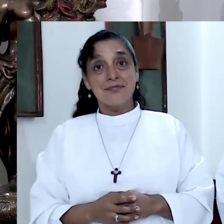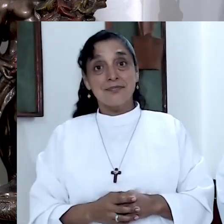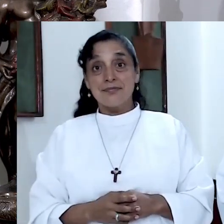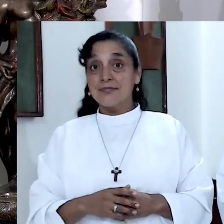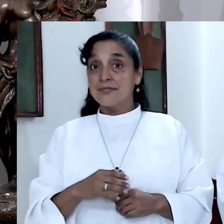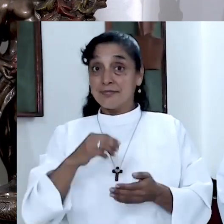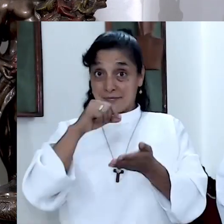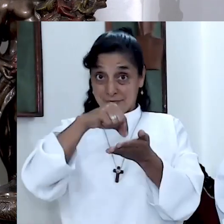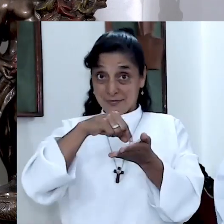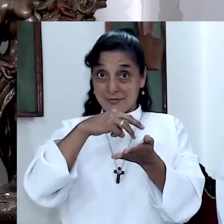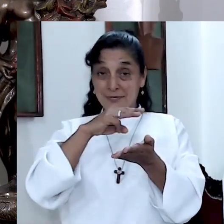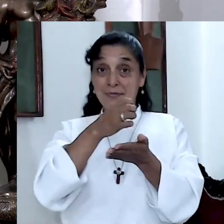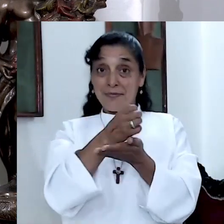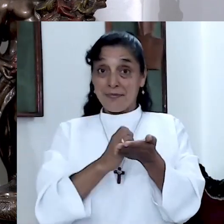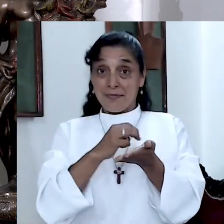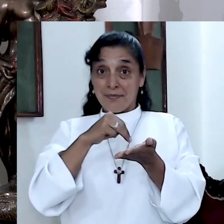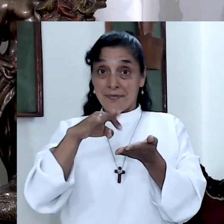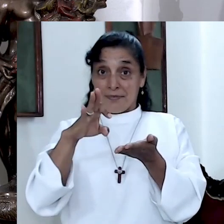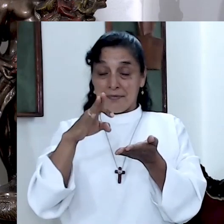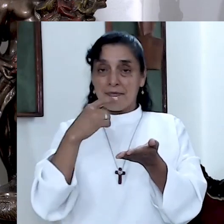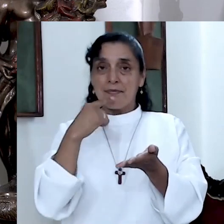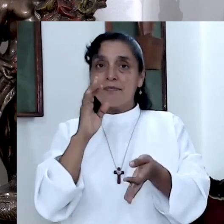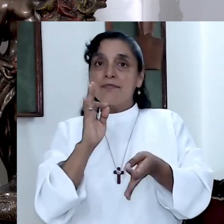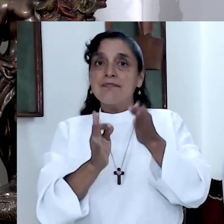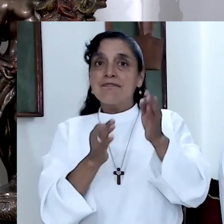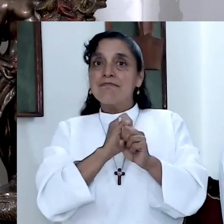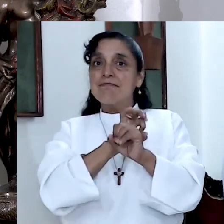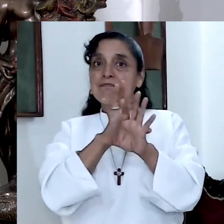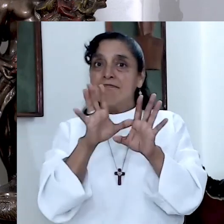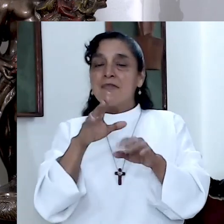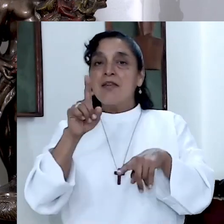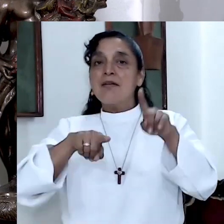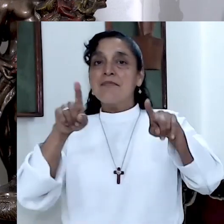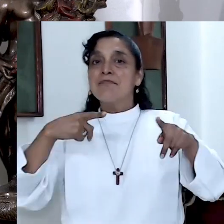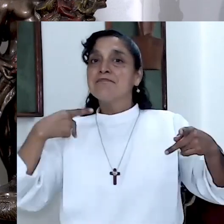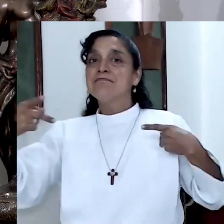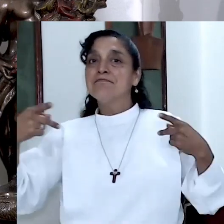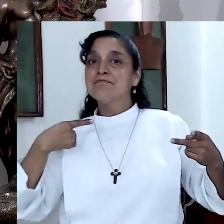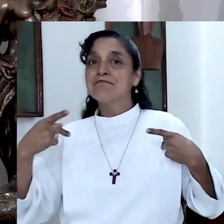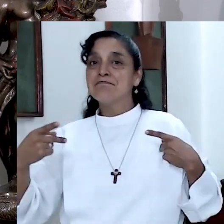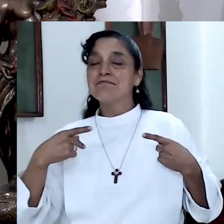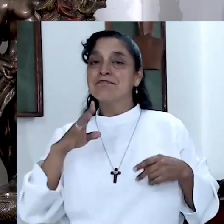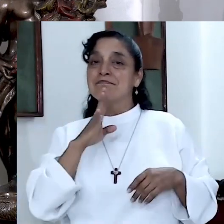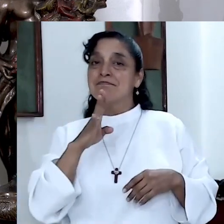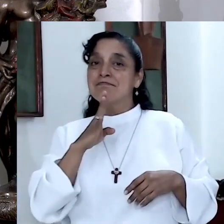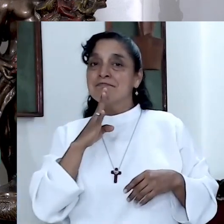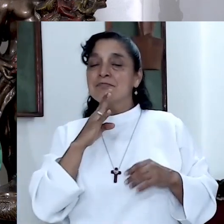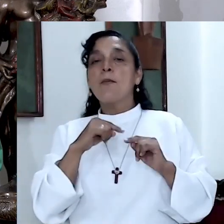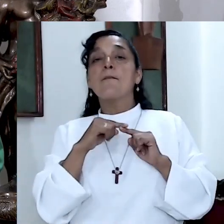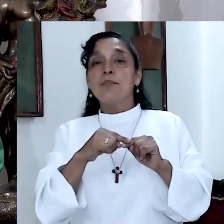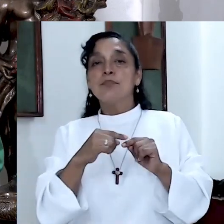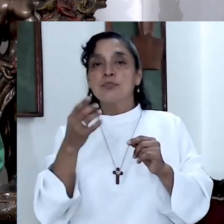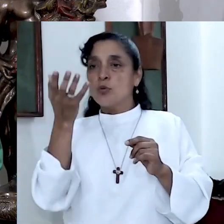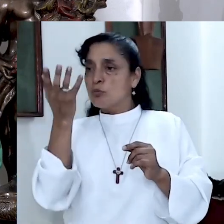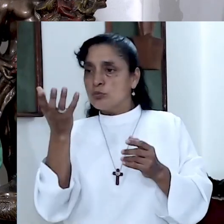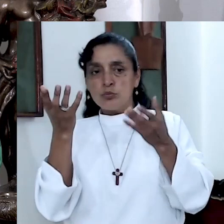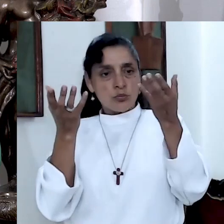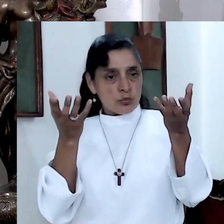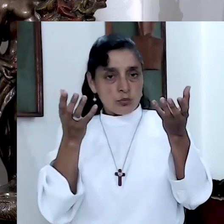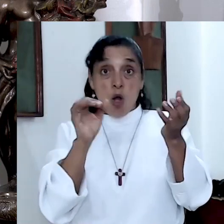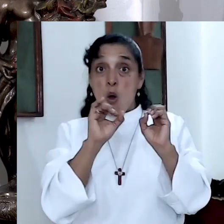San Mateo nos narra algunas parábolas, también llamamos comparaciones, son